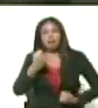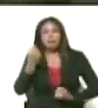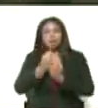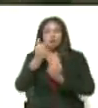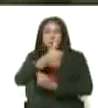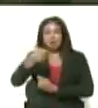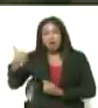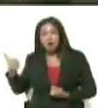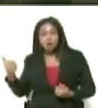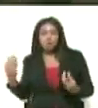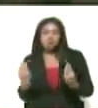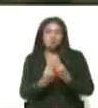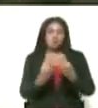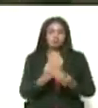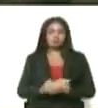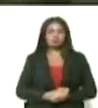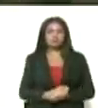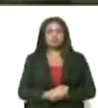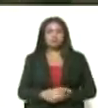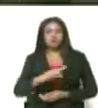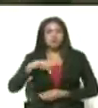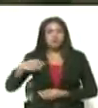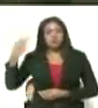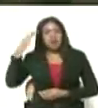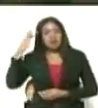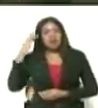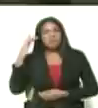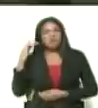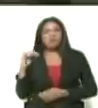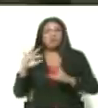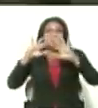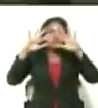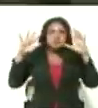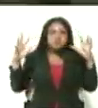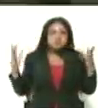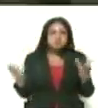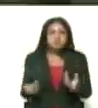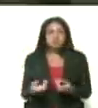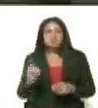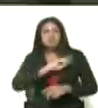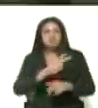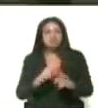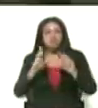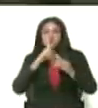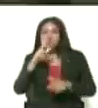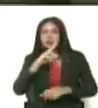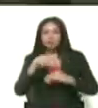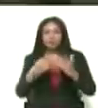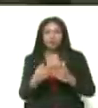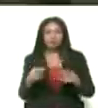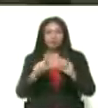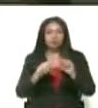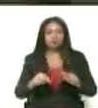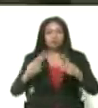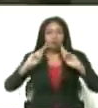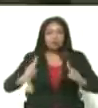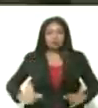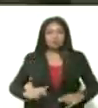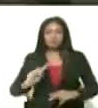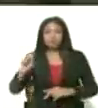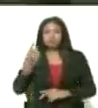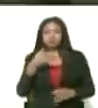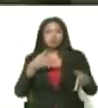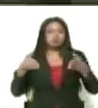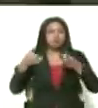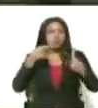unos a los otros. Y sabemos que frente a esta pandemia de impacto global, de amenaza a la humanidad, el único